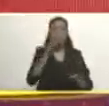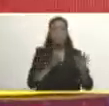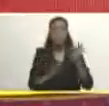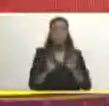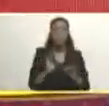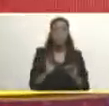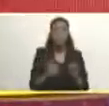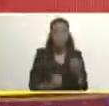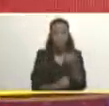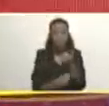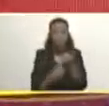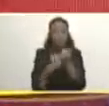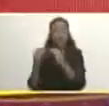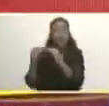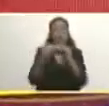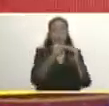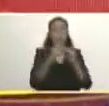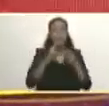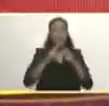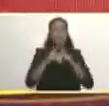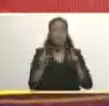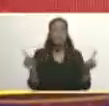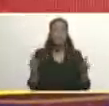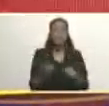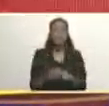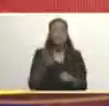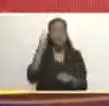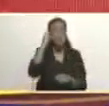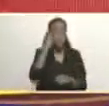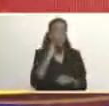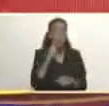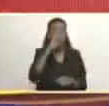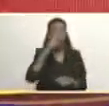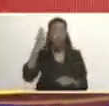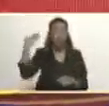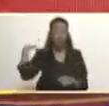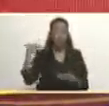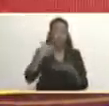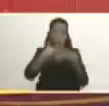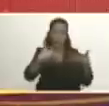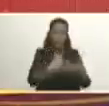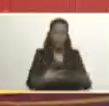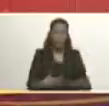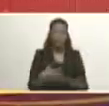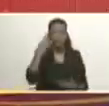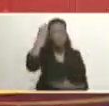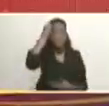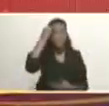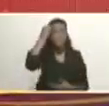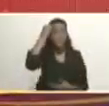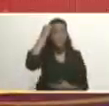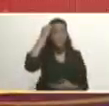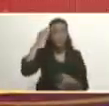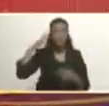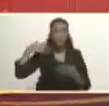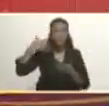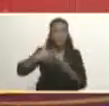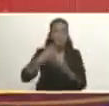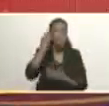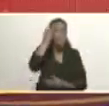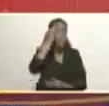ella se sostiene la igualdad y la libertad. Simón Bolívar. El pensamiento inmortal del